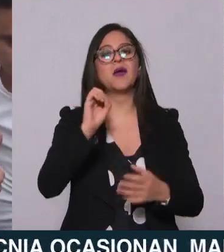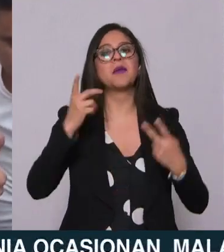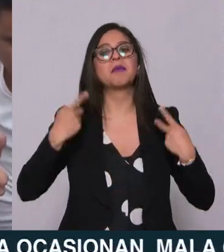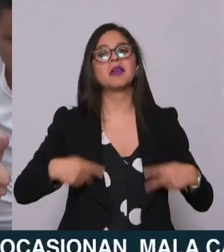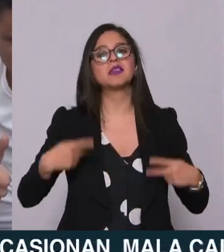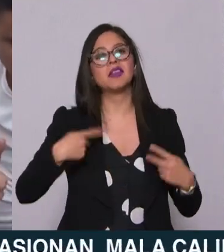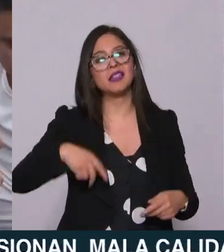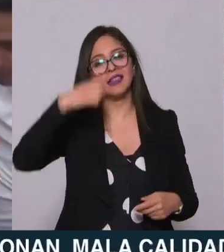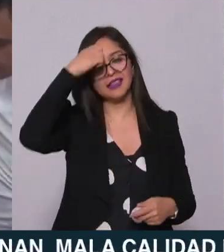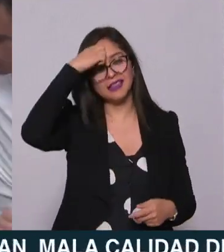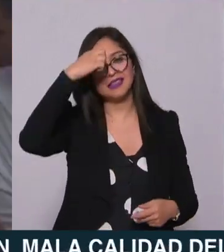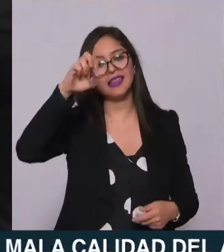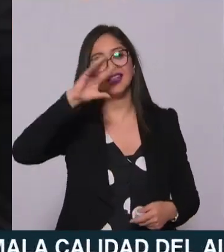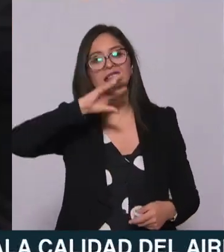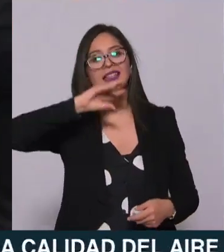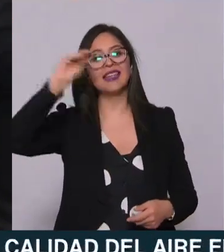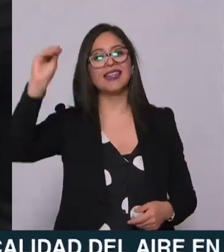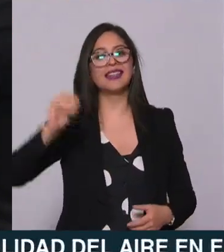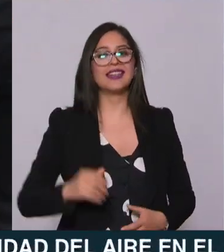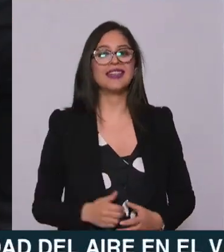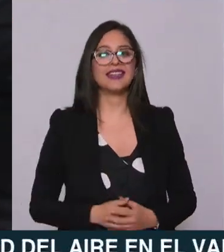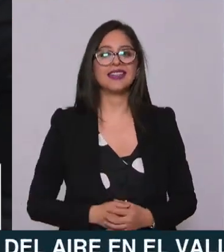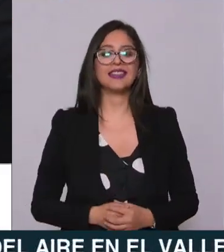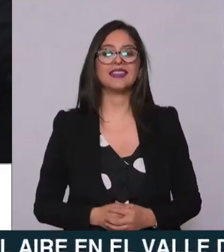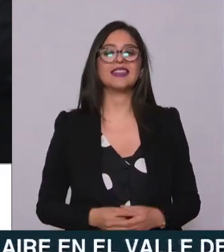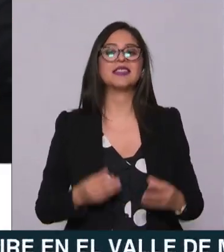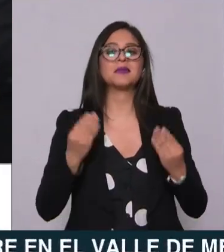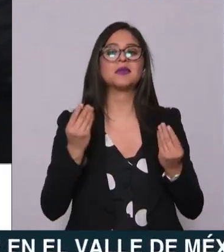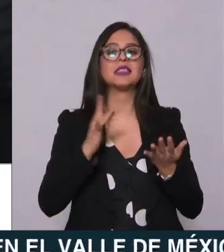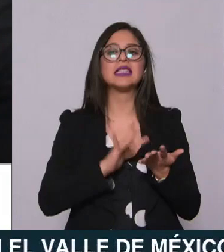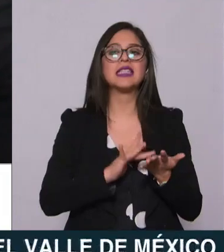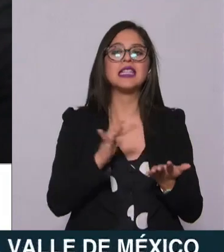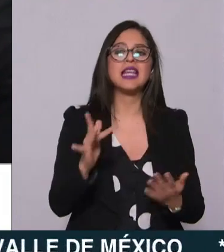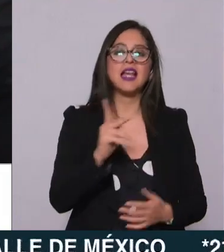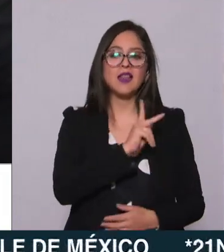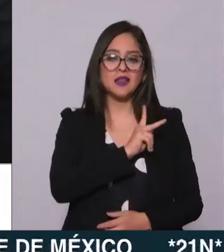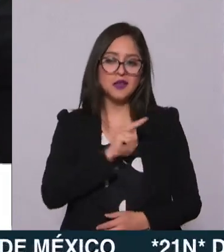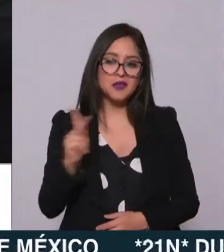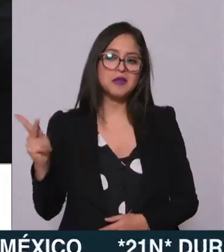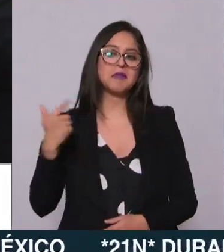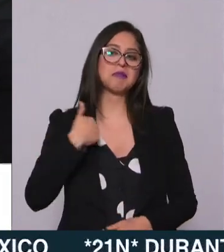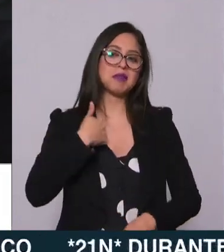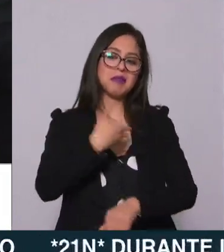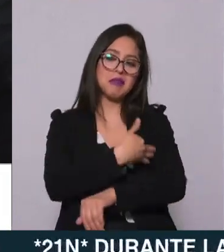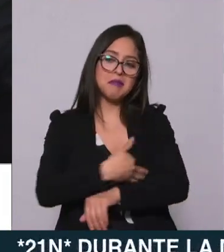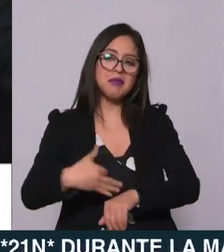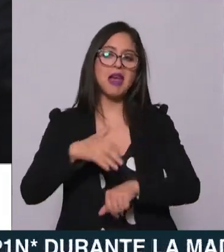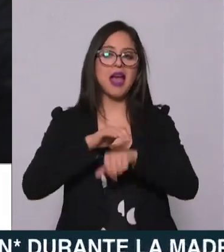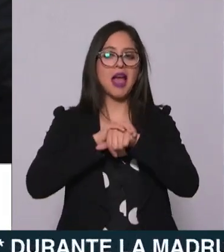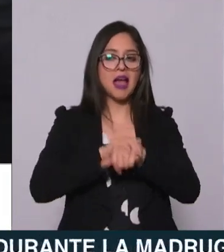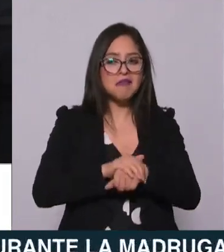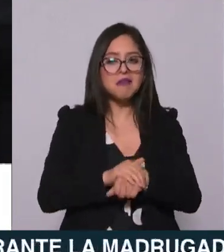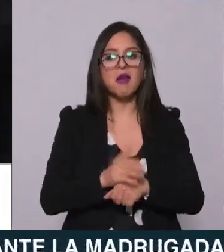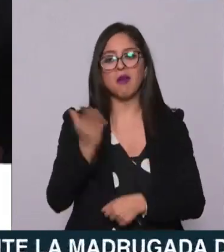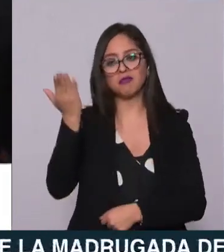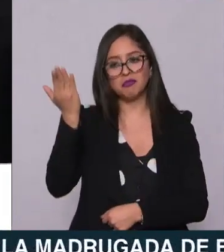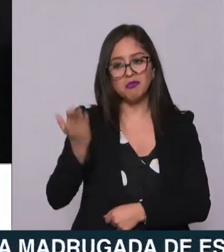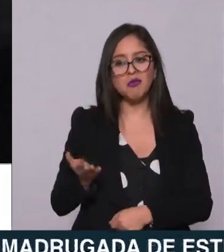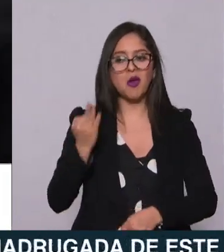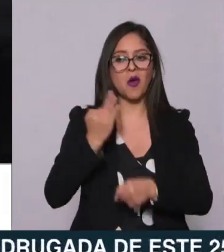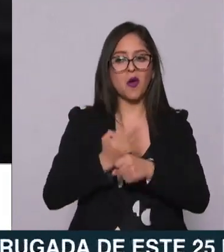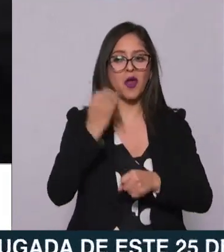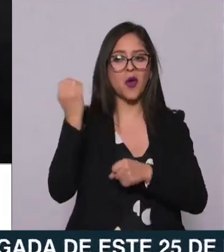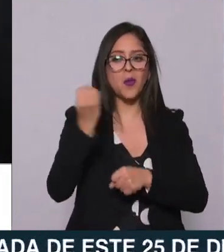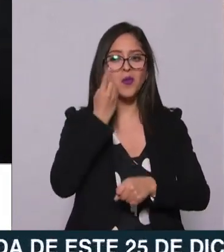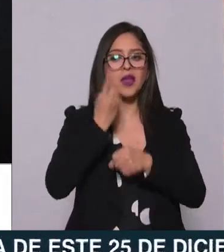que se les adelantó en el camino. Muchas gracias a todos, a mi familia, a mis amigos, a todos ustedes por darme la